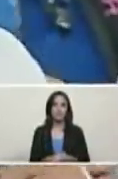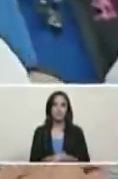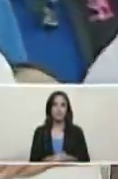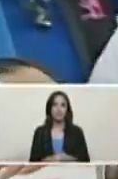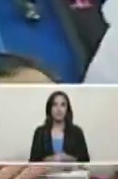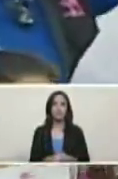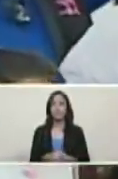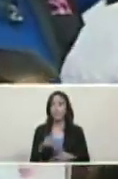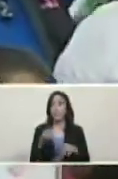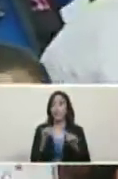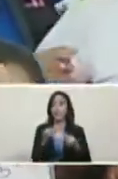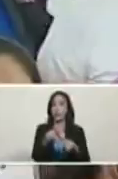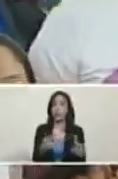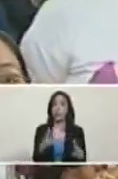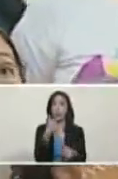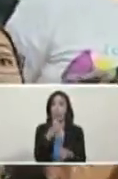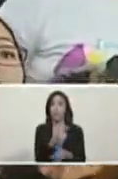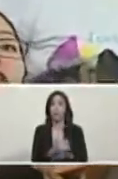Así es.